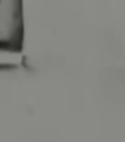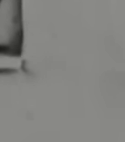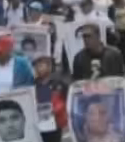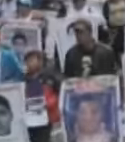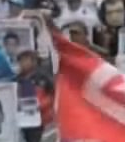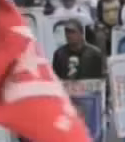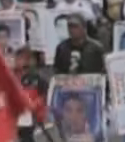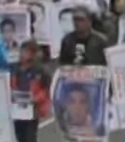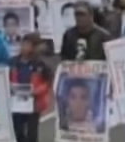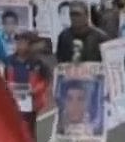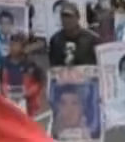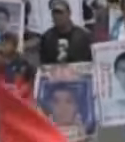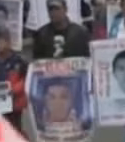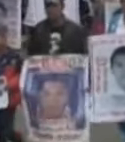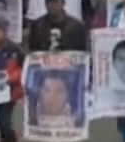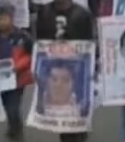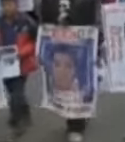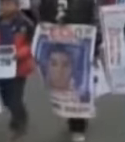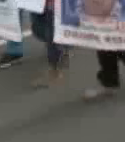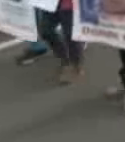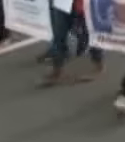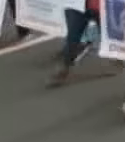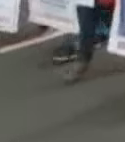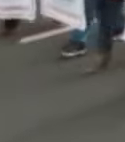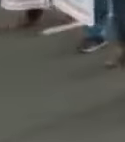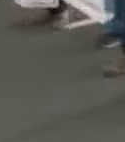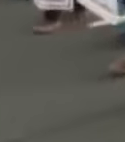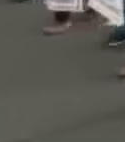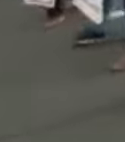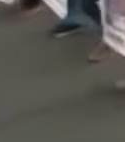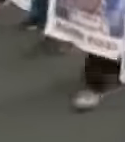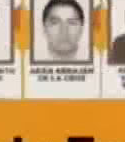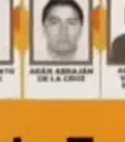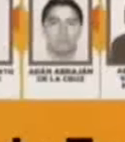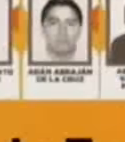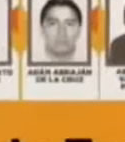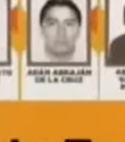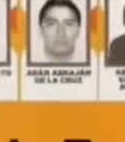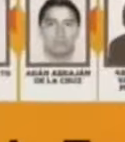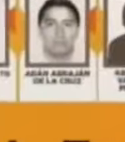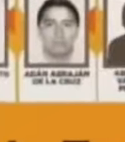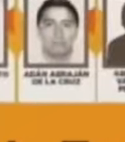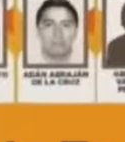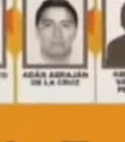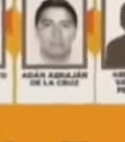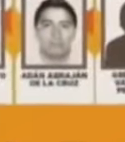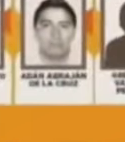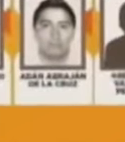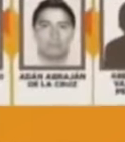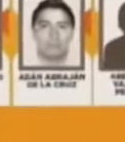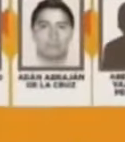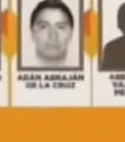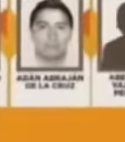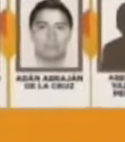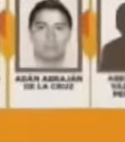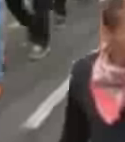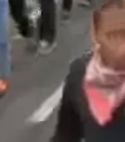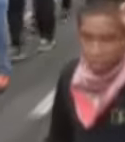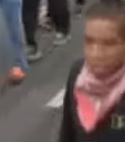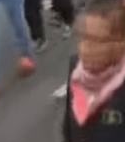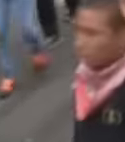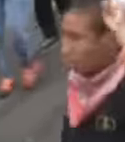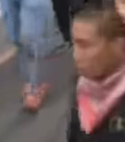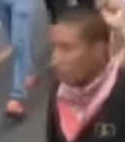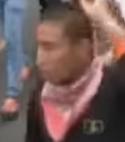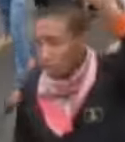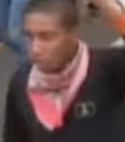los hechos, la falta de respuestas motiva una causa que trasciende fronteras. Los 43 de Ayotzinapa,